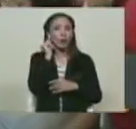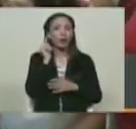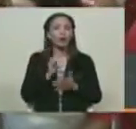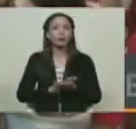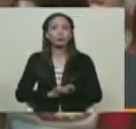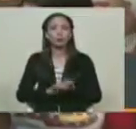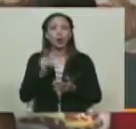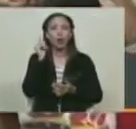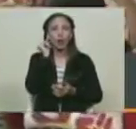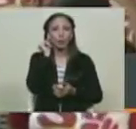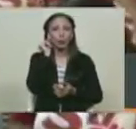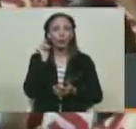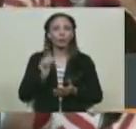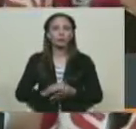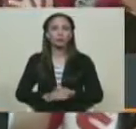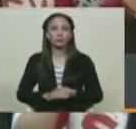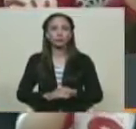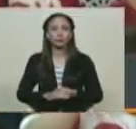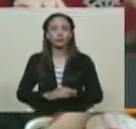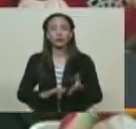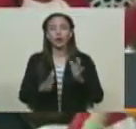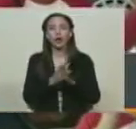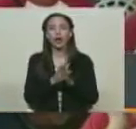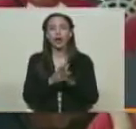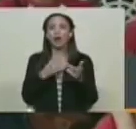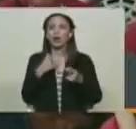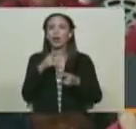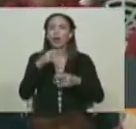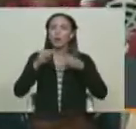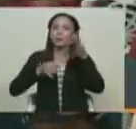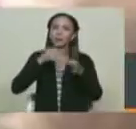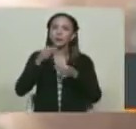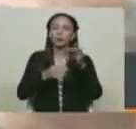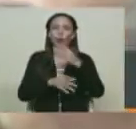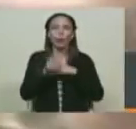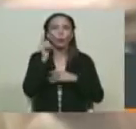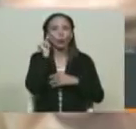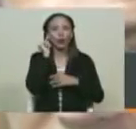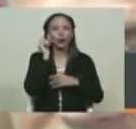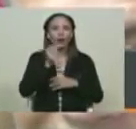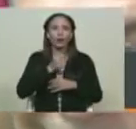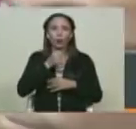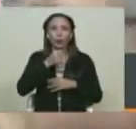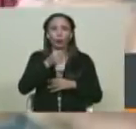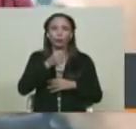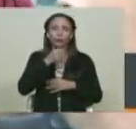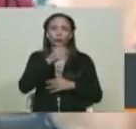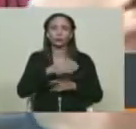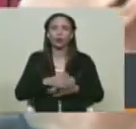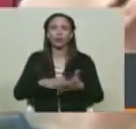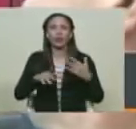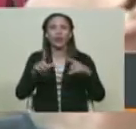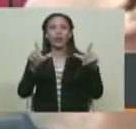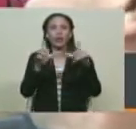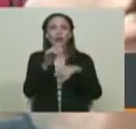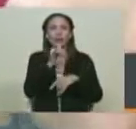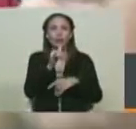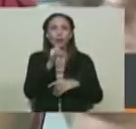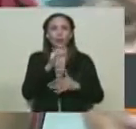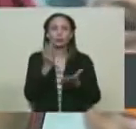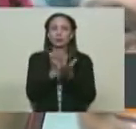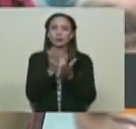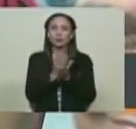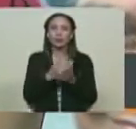Blanca Ecao. Hay una narradora de noticias en Telesur, ¿verdad, Silvia? Igualita a Blanca Ecao, ¿tú la has visto? Igualita